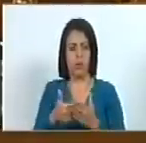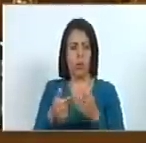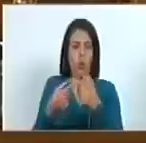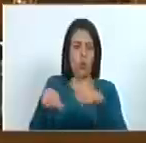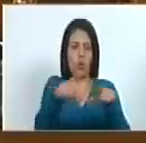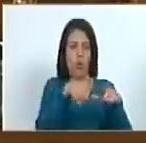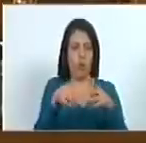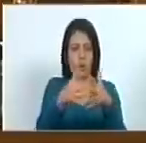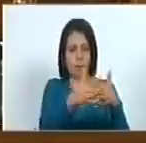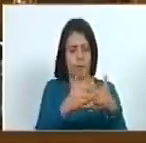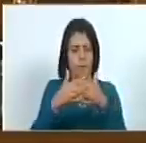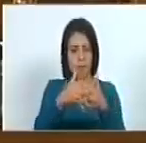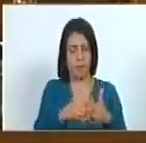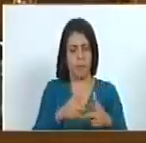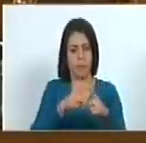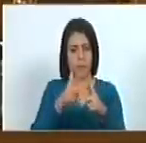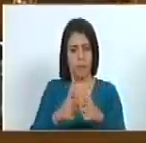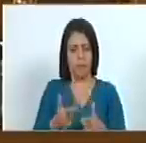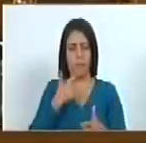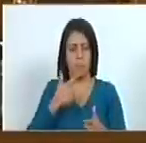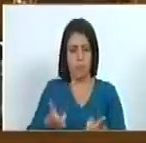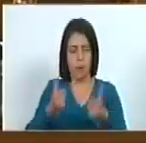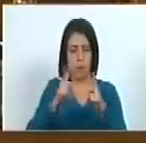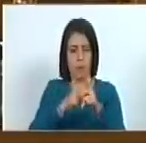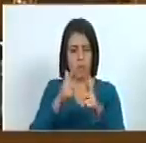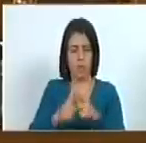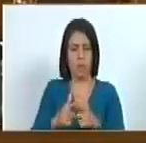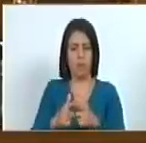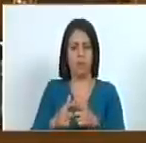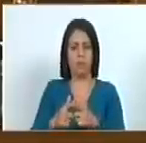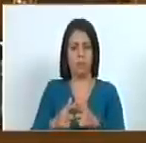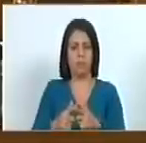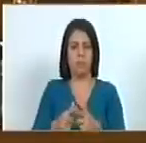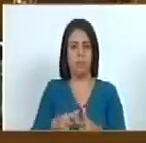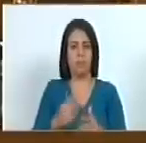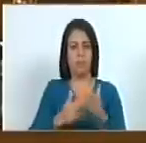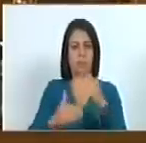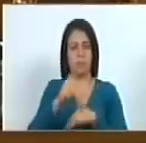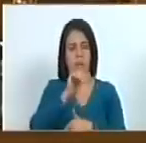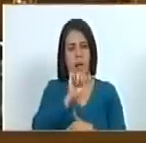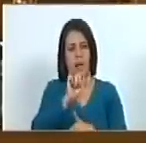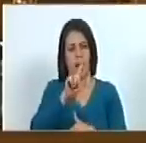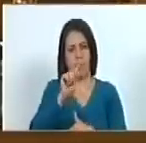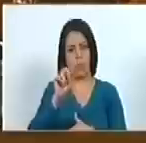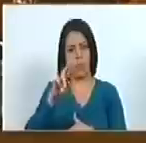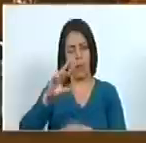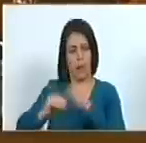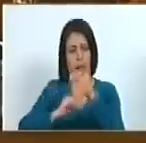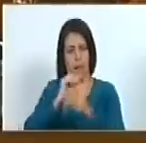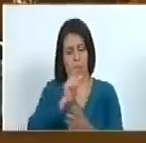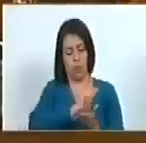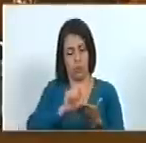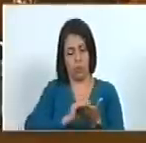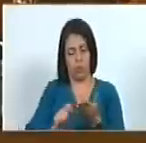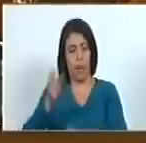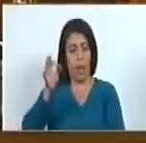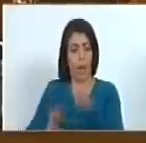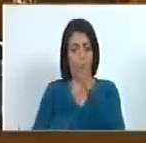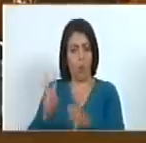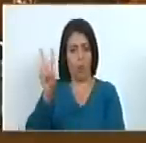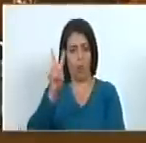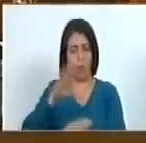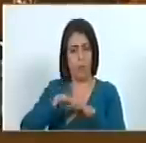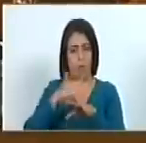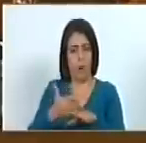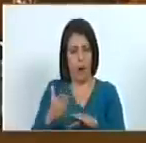extranjero, a partir de una perniciosa tesis apodada del alter ego, elaborada por abogados venezolanos